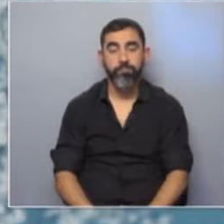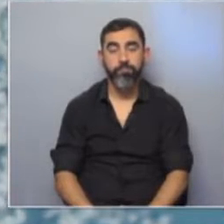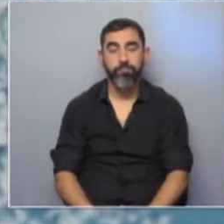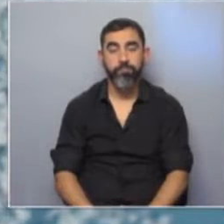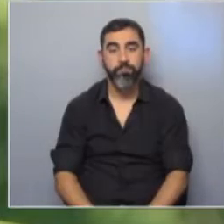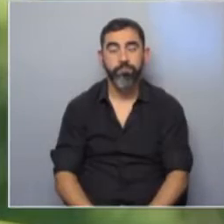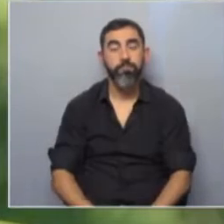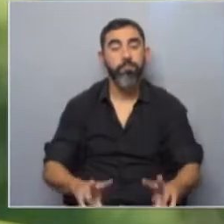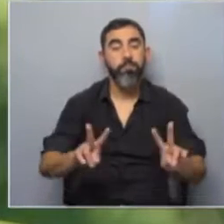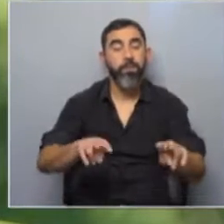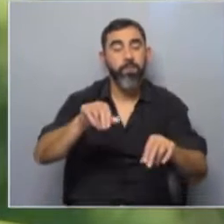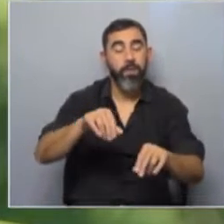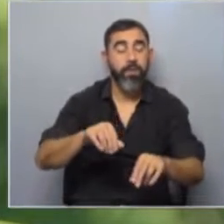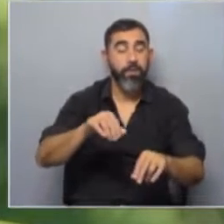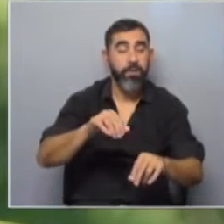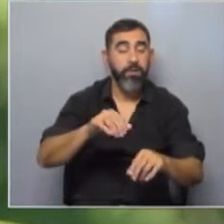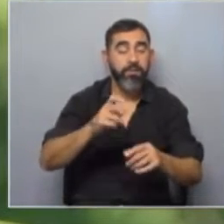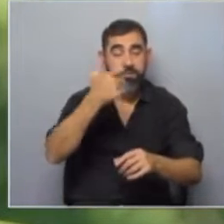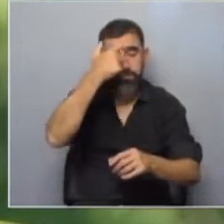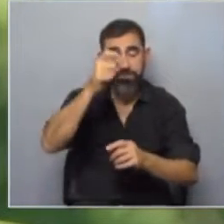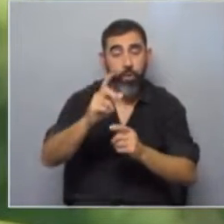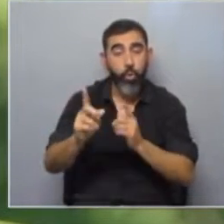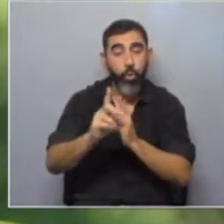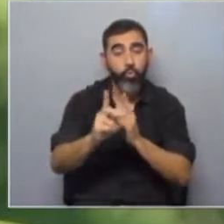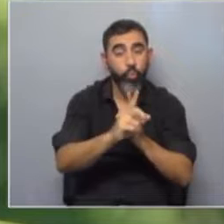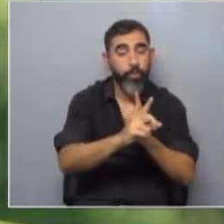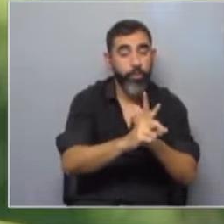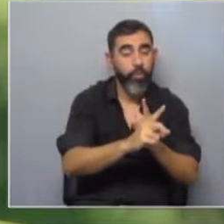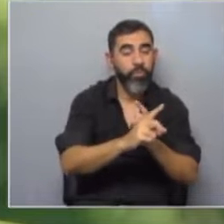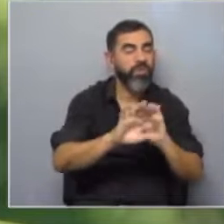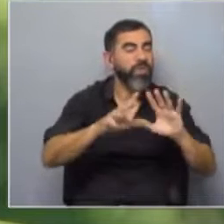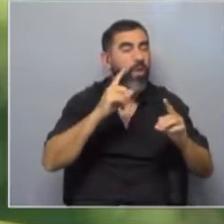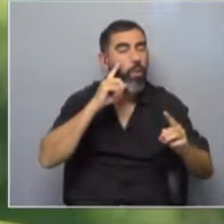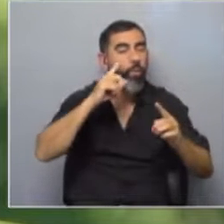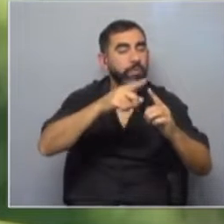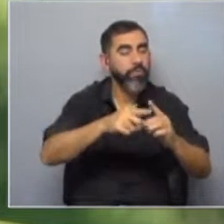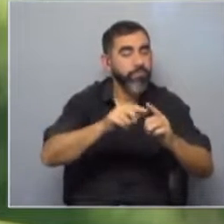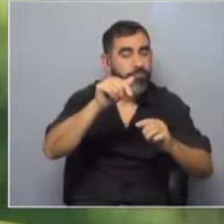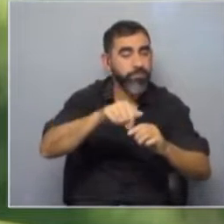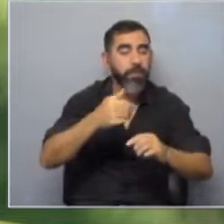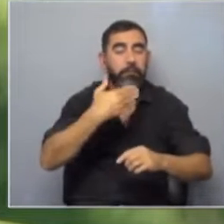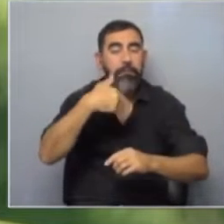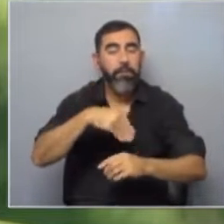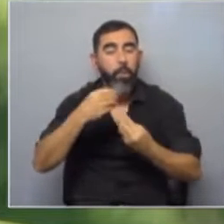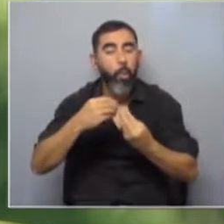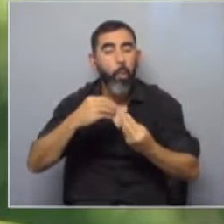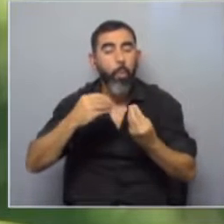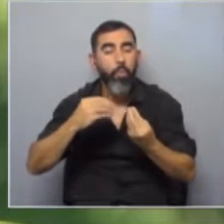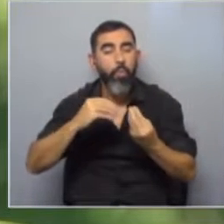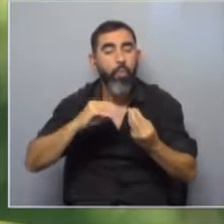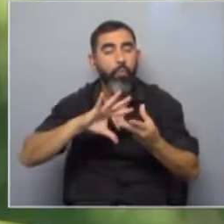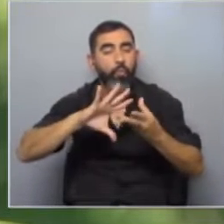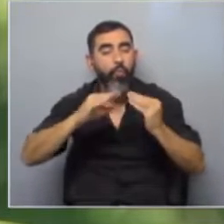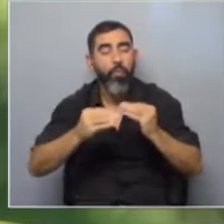En el área de sensometría y ciencia del consumidor, básicamente lo que buscamos entender es el